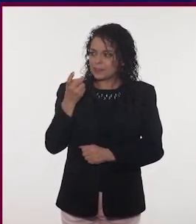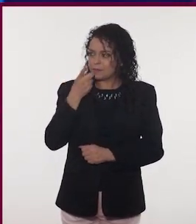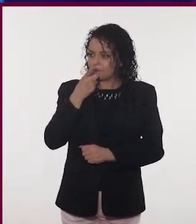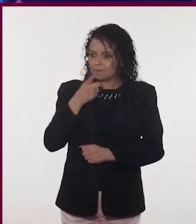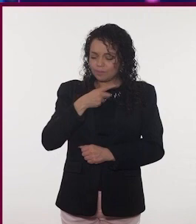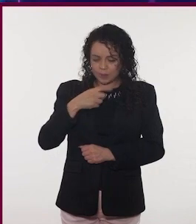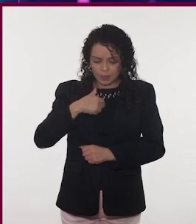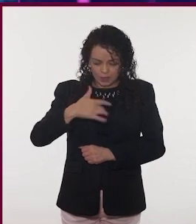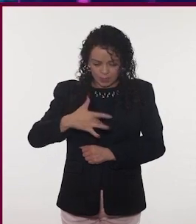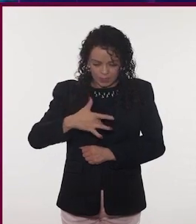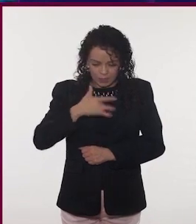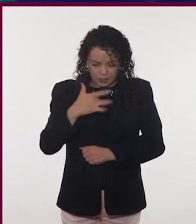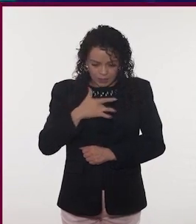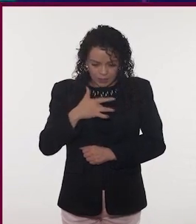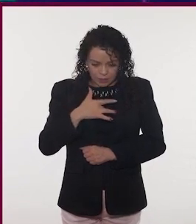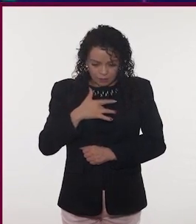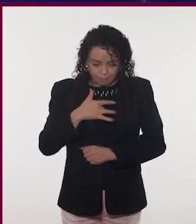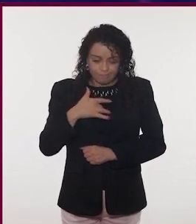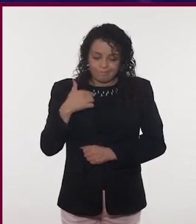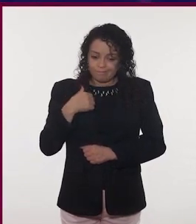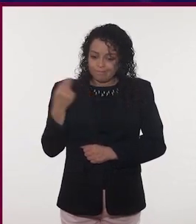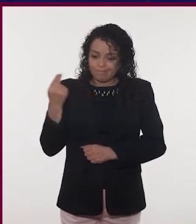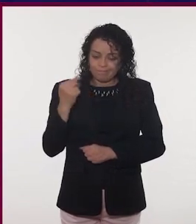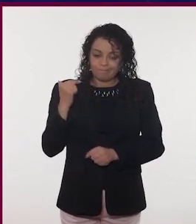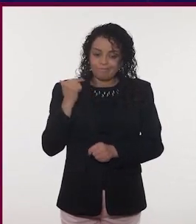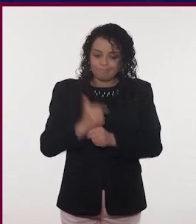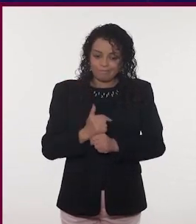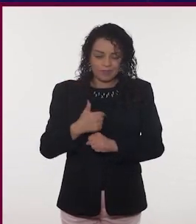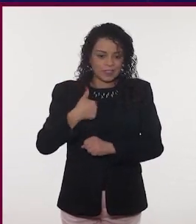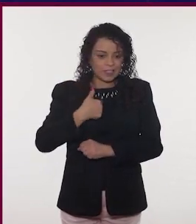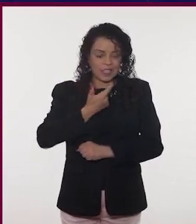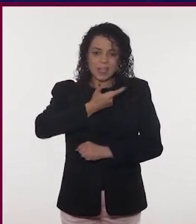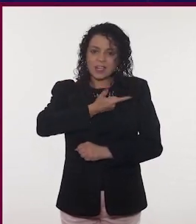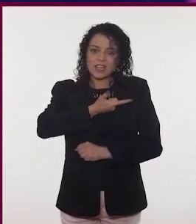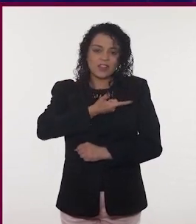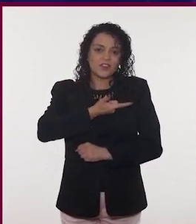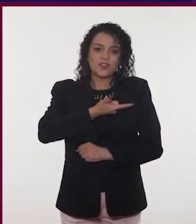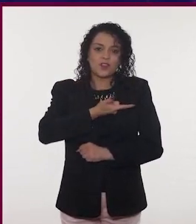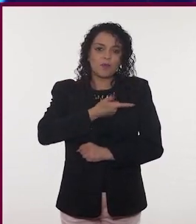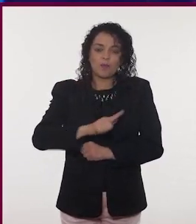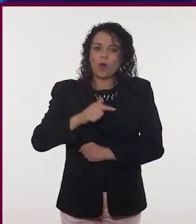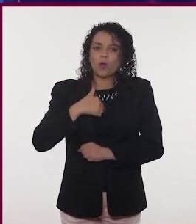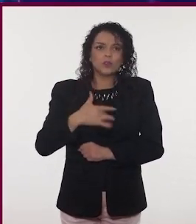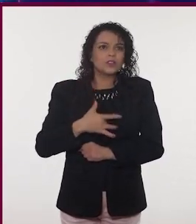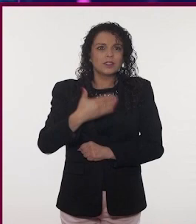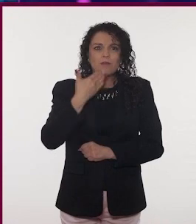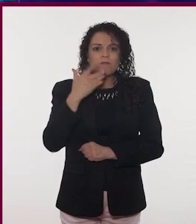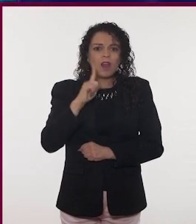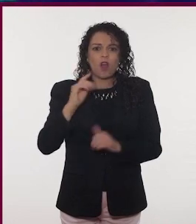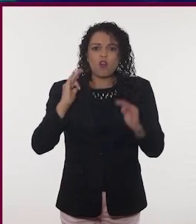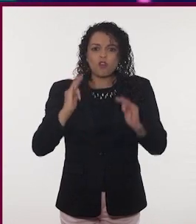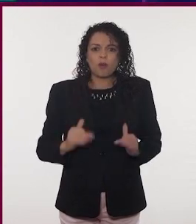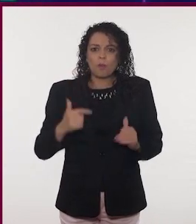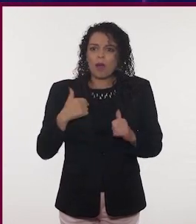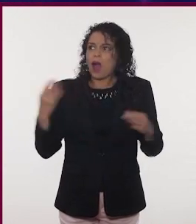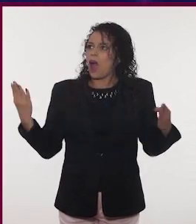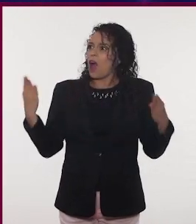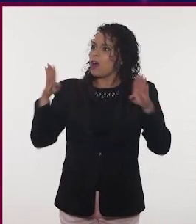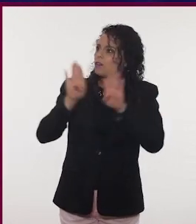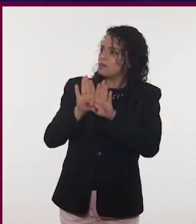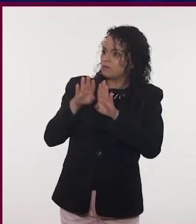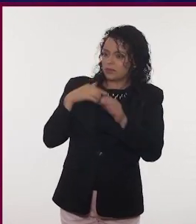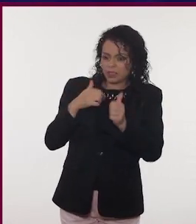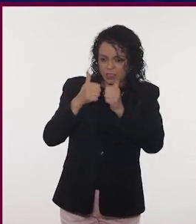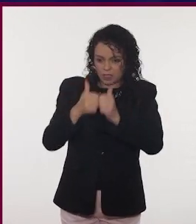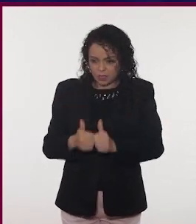tuve que escuchar y reconocer. Que, por ejemplo, a mí no me gusta, no me siento cómoda estando encerrada y en una